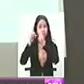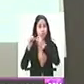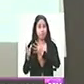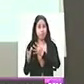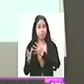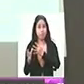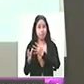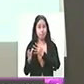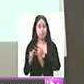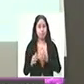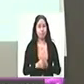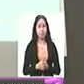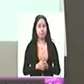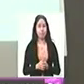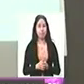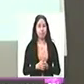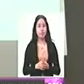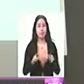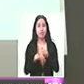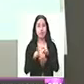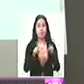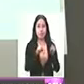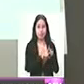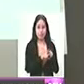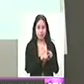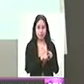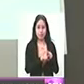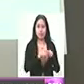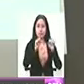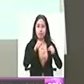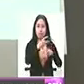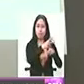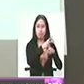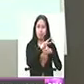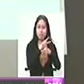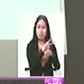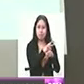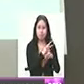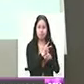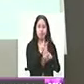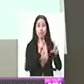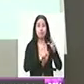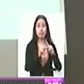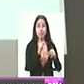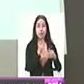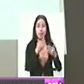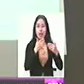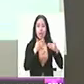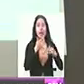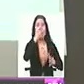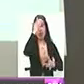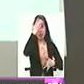las personas que tienen, por un lado, enfermedades crónicas de base y